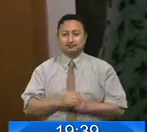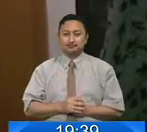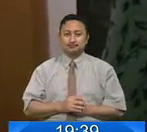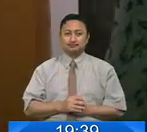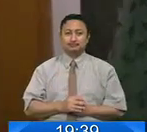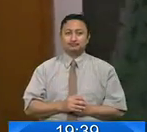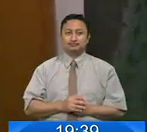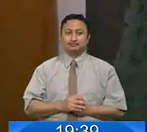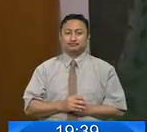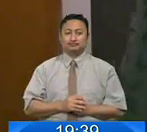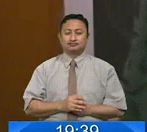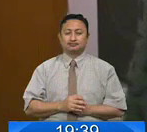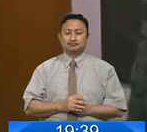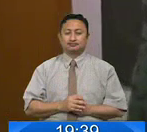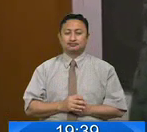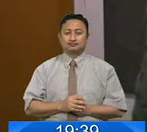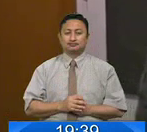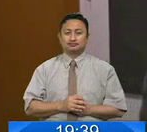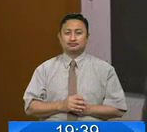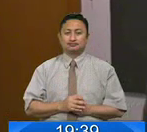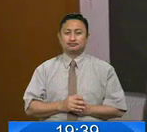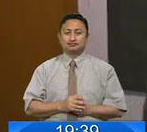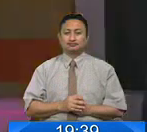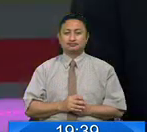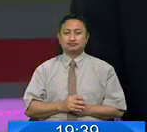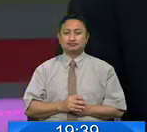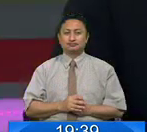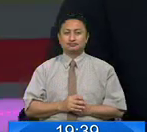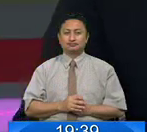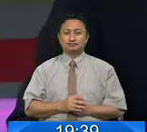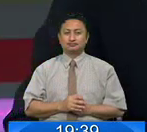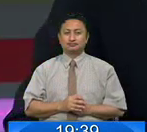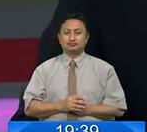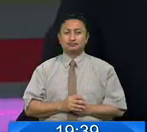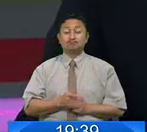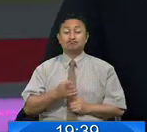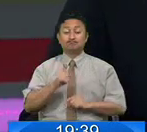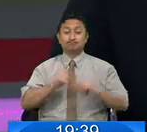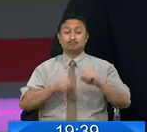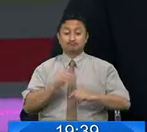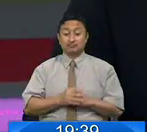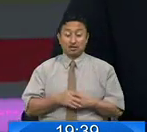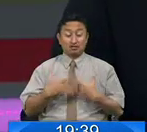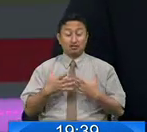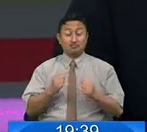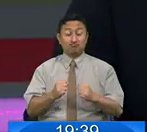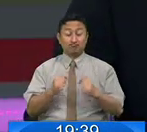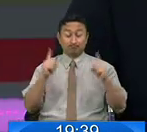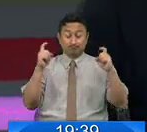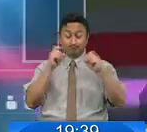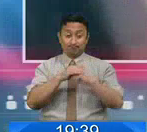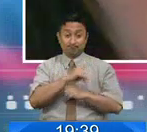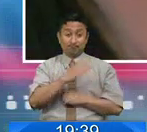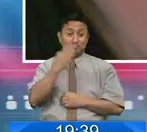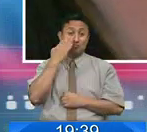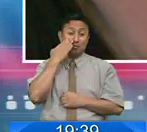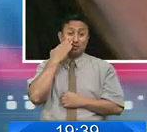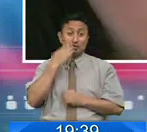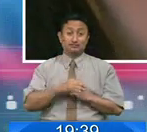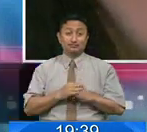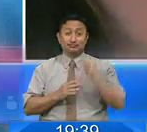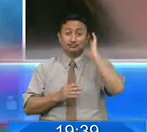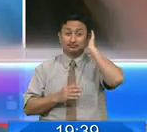informó patricia al das amigos queridos que dura situación de esta madre que todos los momentos